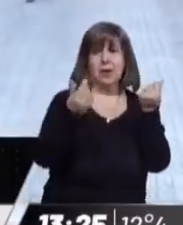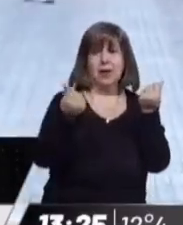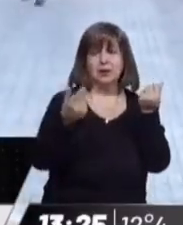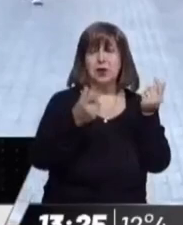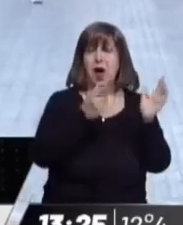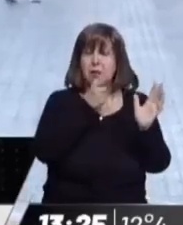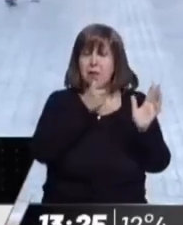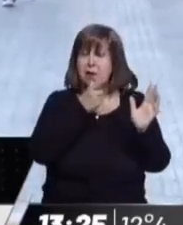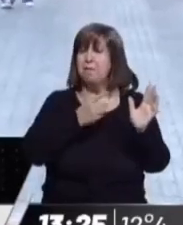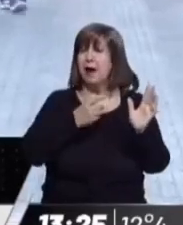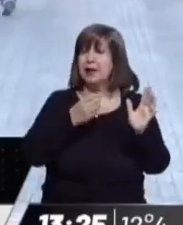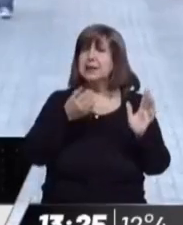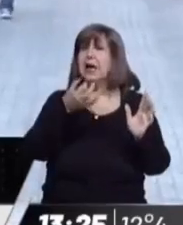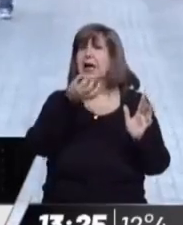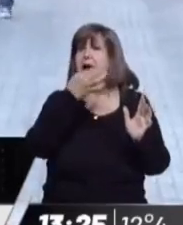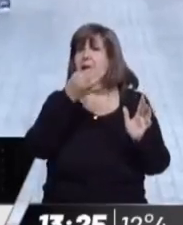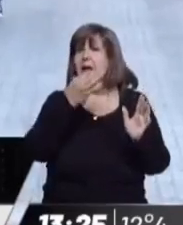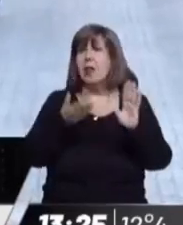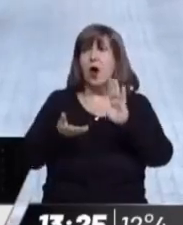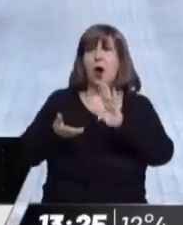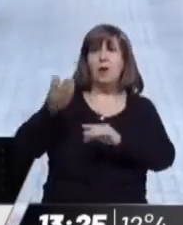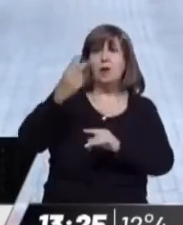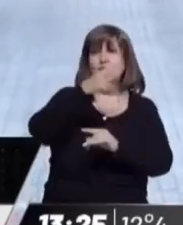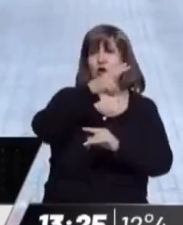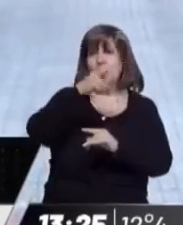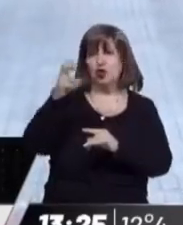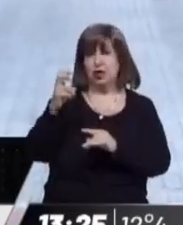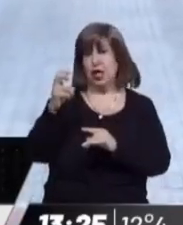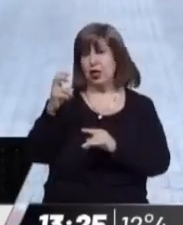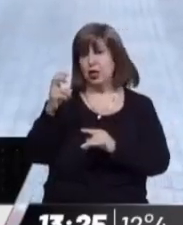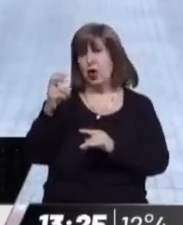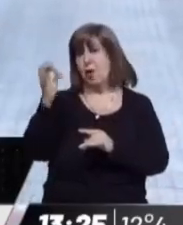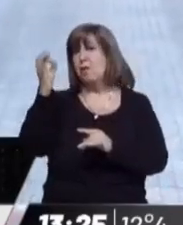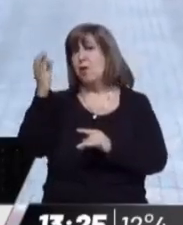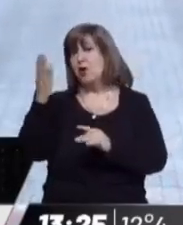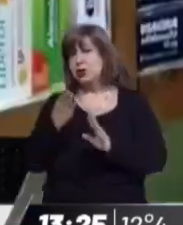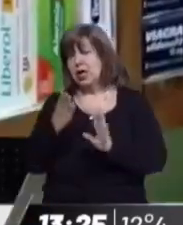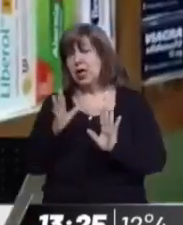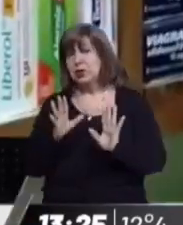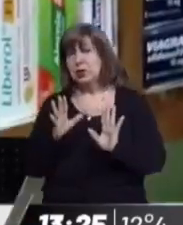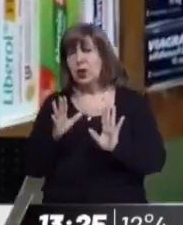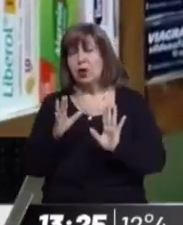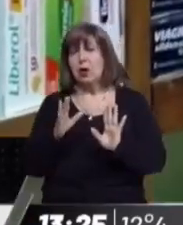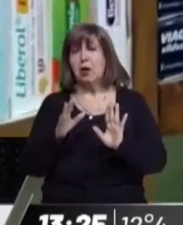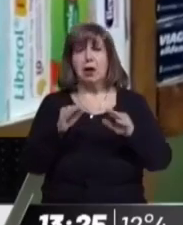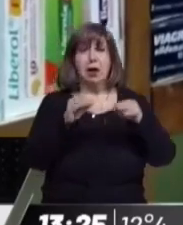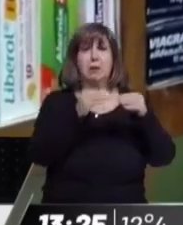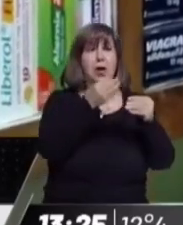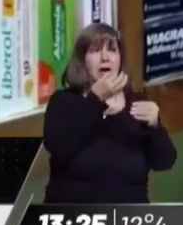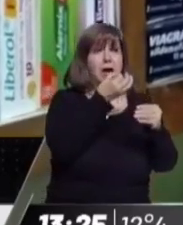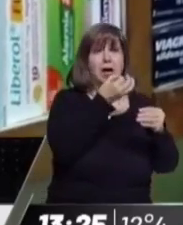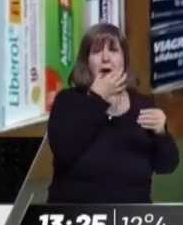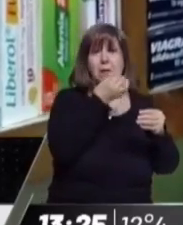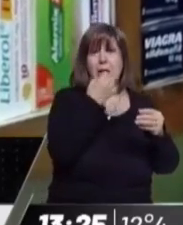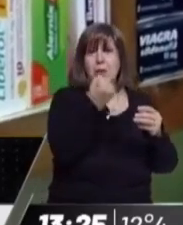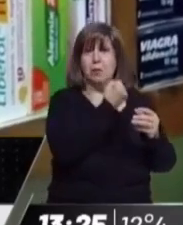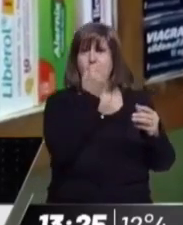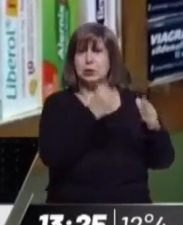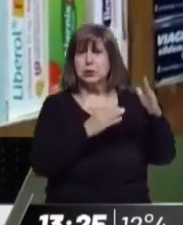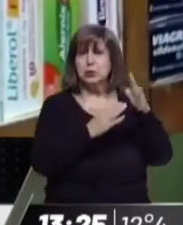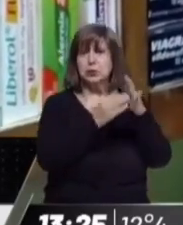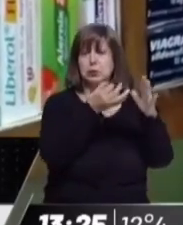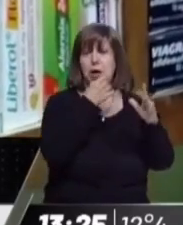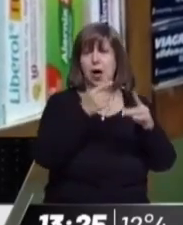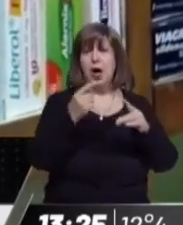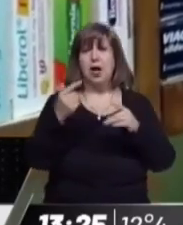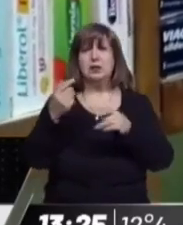200 por desde lo más desde Los Remedios más importantes Por así decirlo hasta